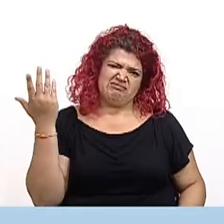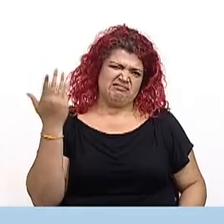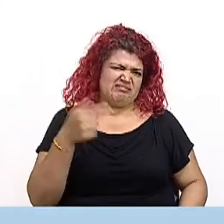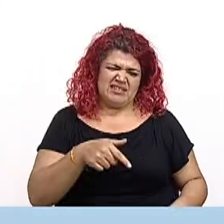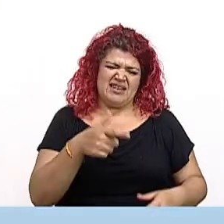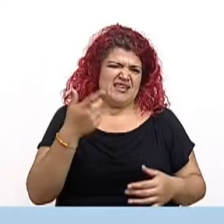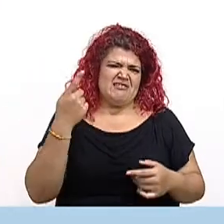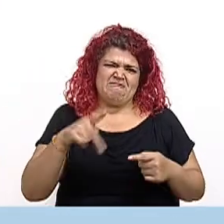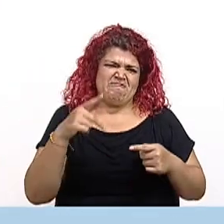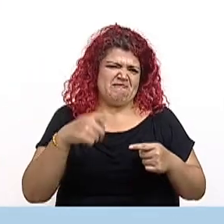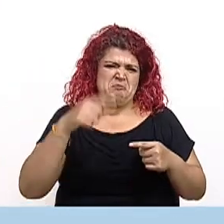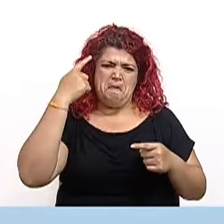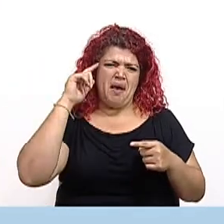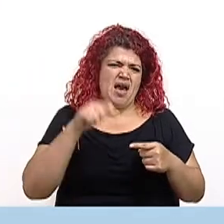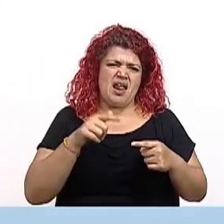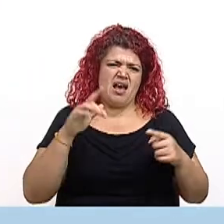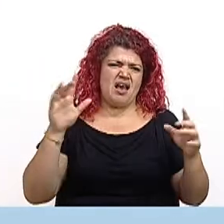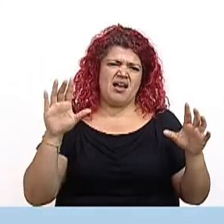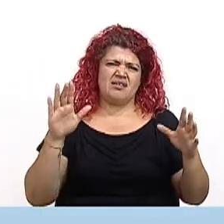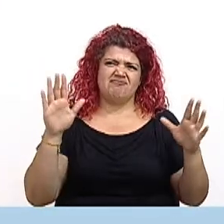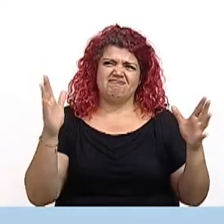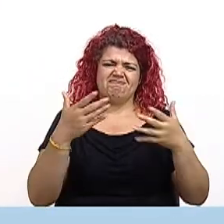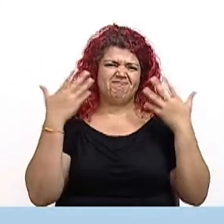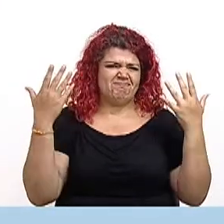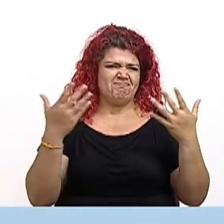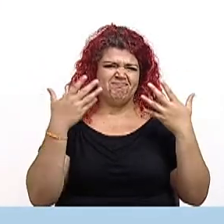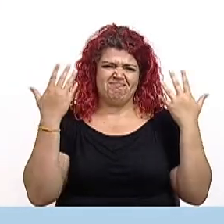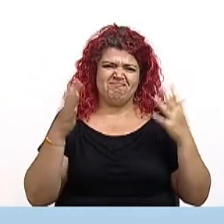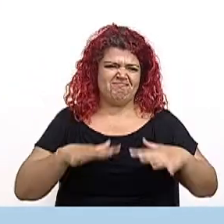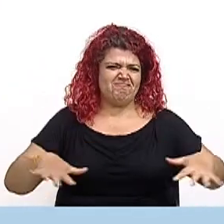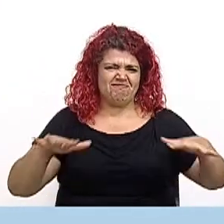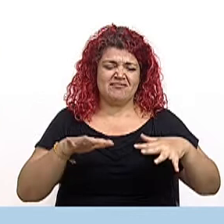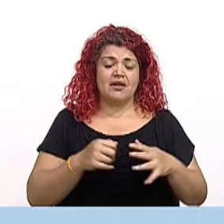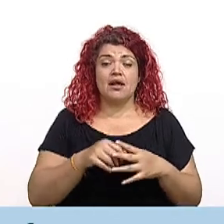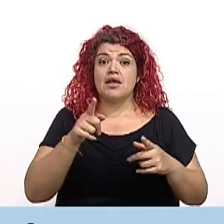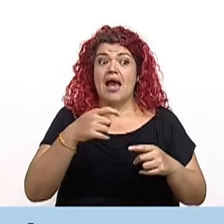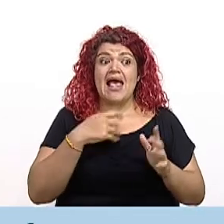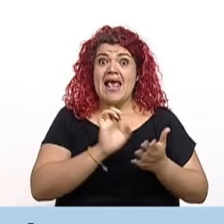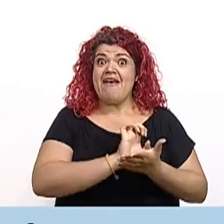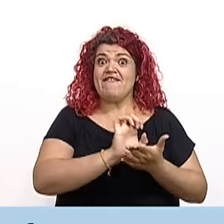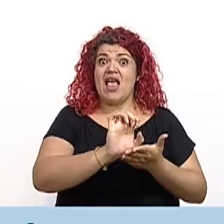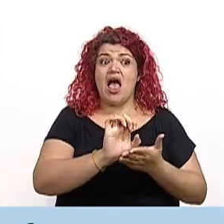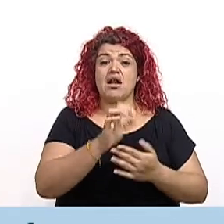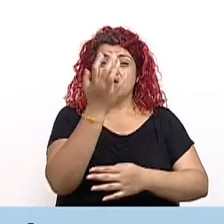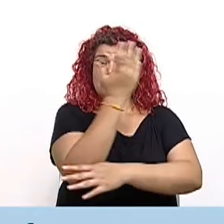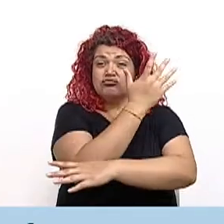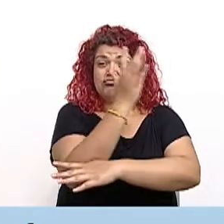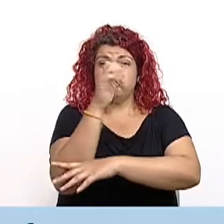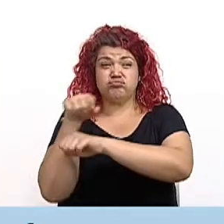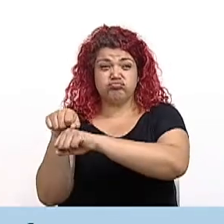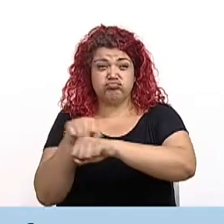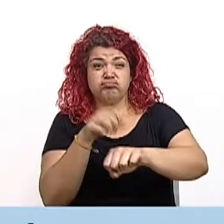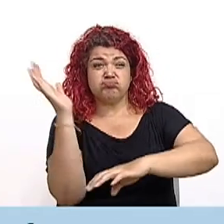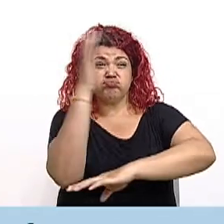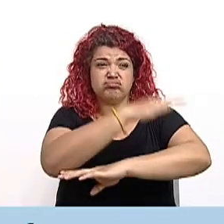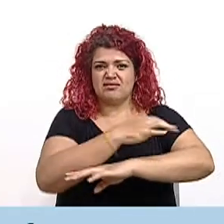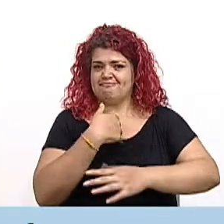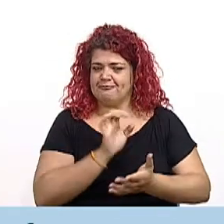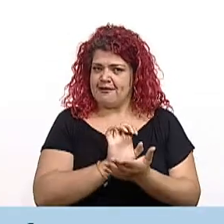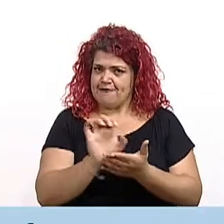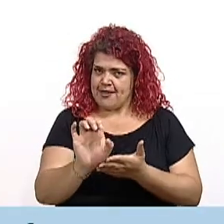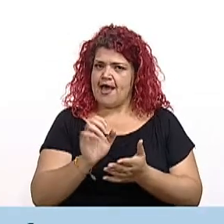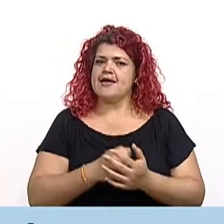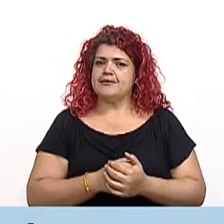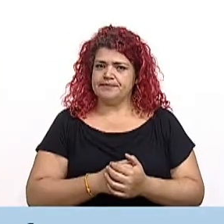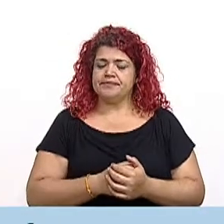medio ambiente, y evitar al máximo la deforestación. Esas son algunas estrategias fundamentales. Y